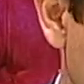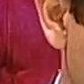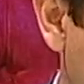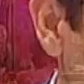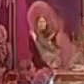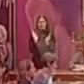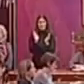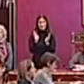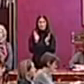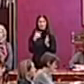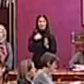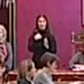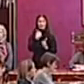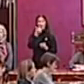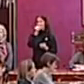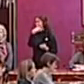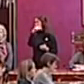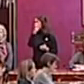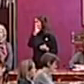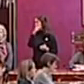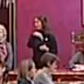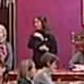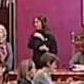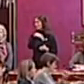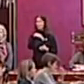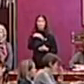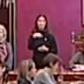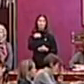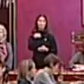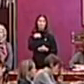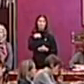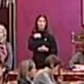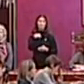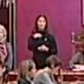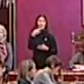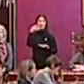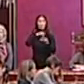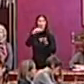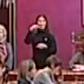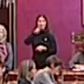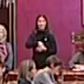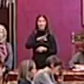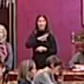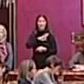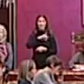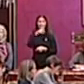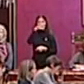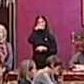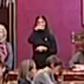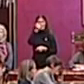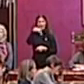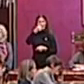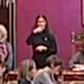meses, Ascensión Amores Porcel, de 46 años. En el mes de febrero, Ana Gómez Nieto, de 40